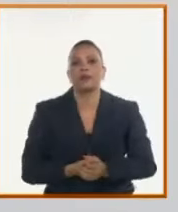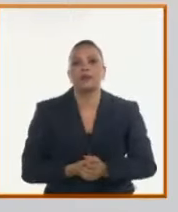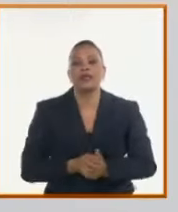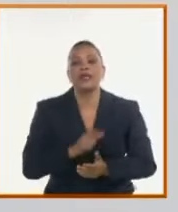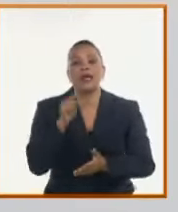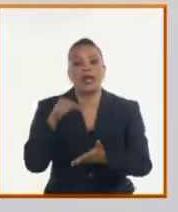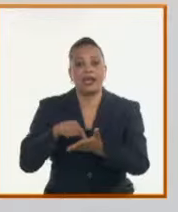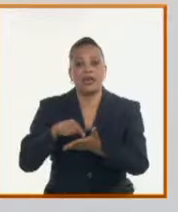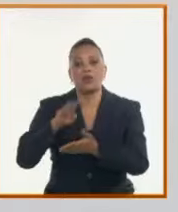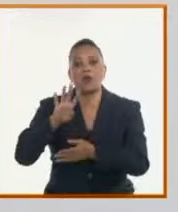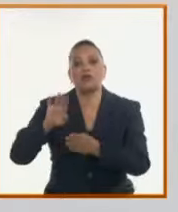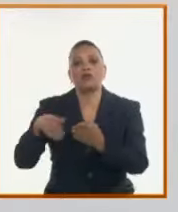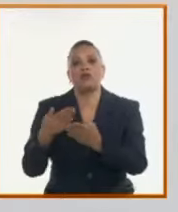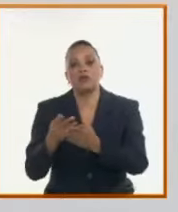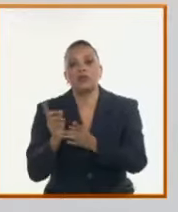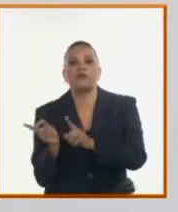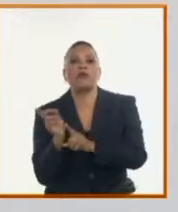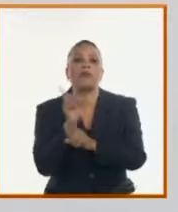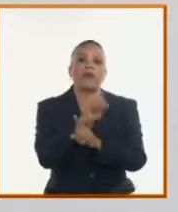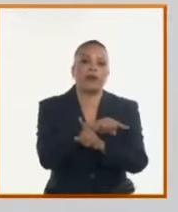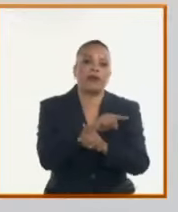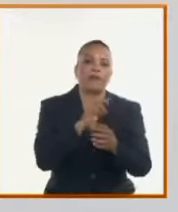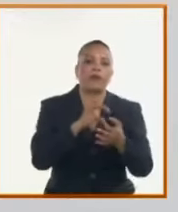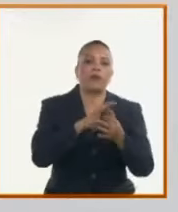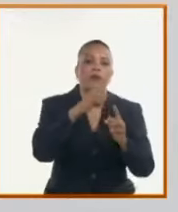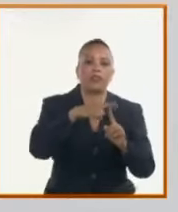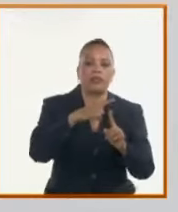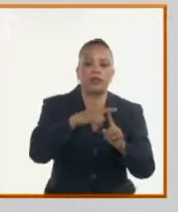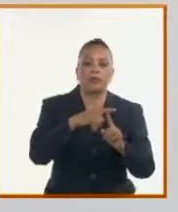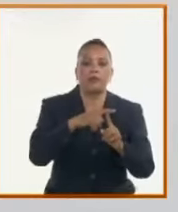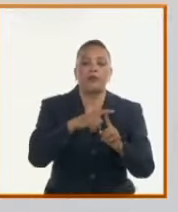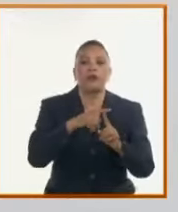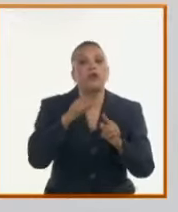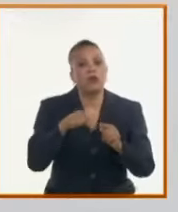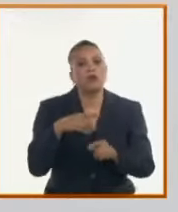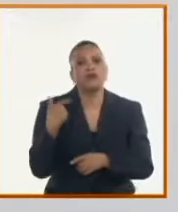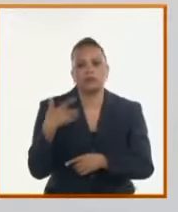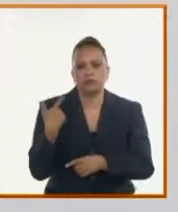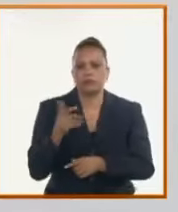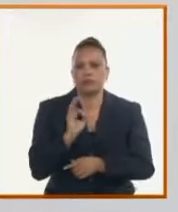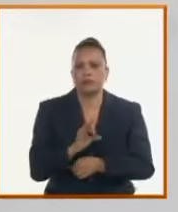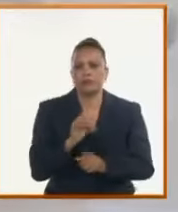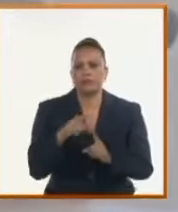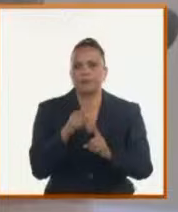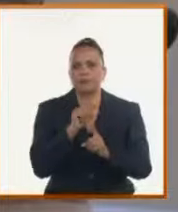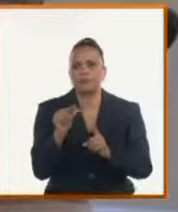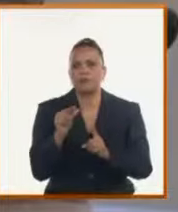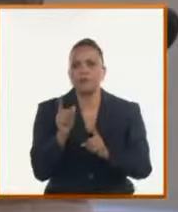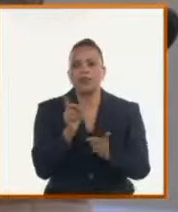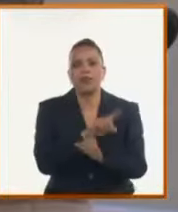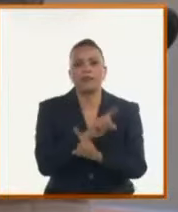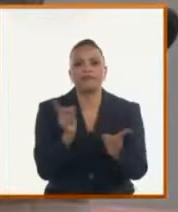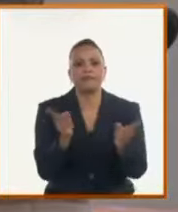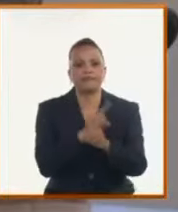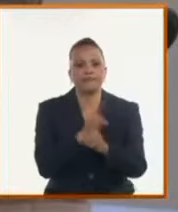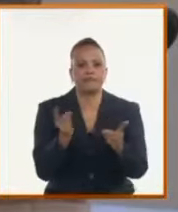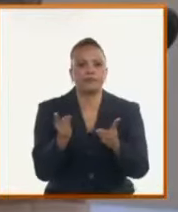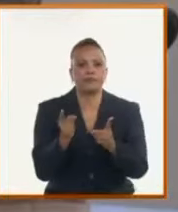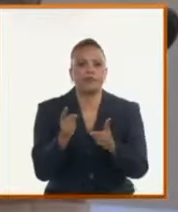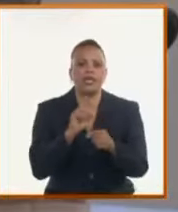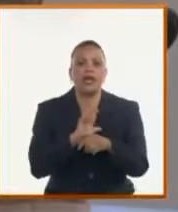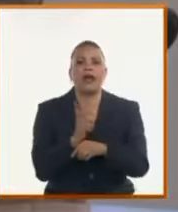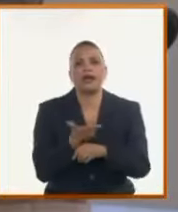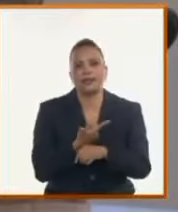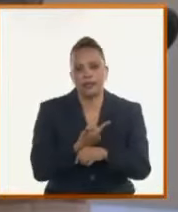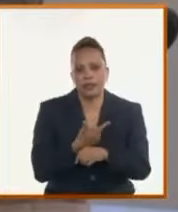cuarto día aquí y vuelve a hacer su recorrido que hoy hay algunas insatisfacciones con el tema del itinerario O sea que de los atrasos de los